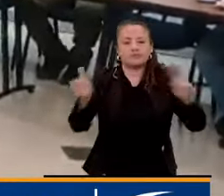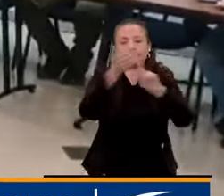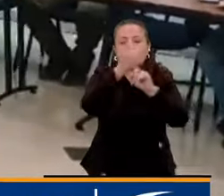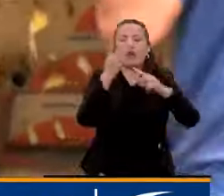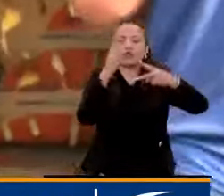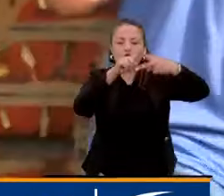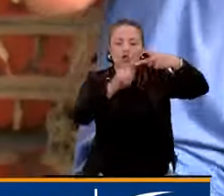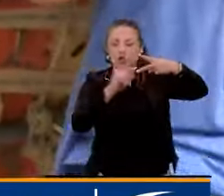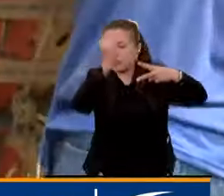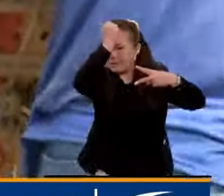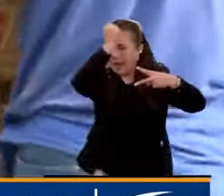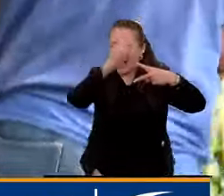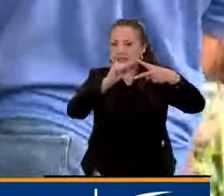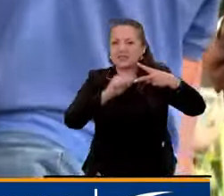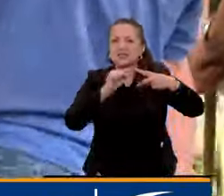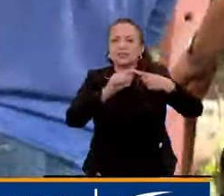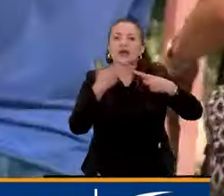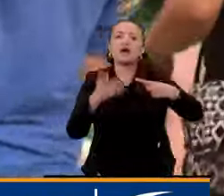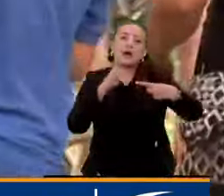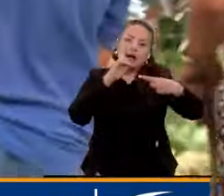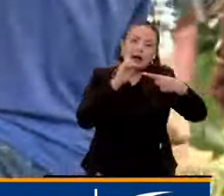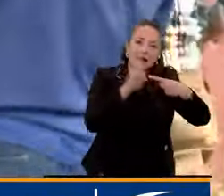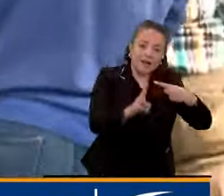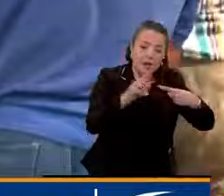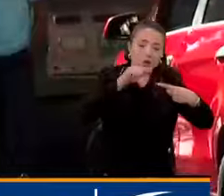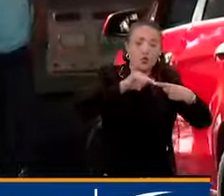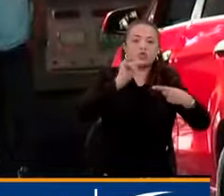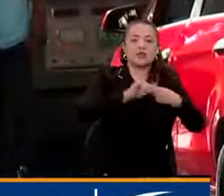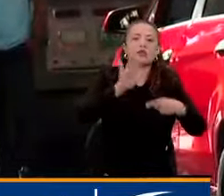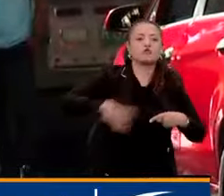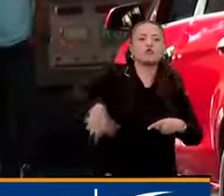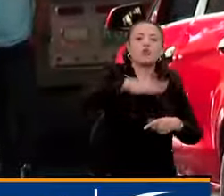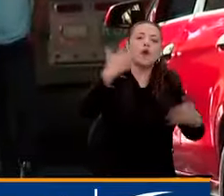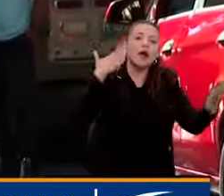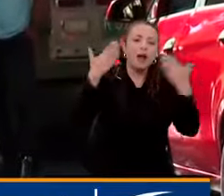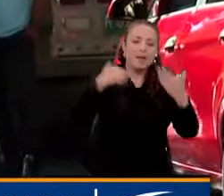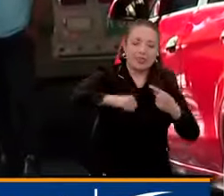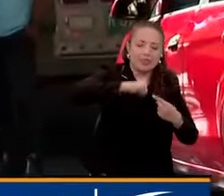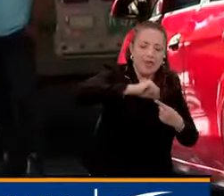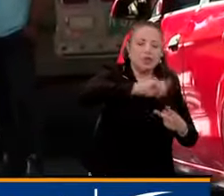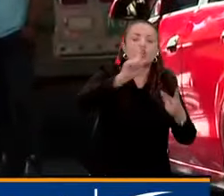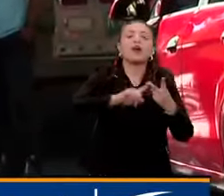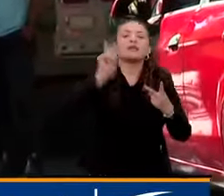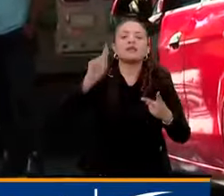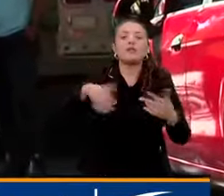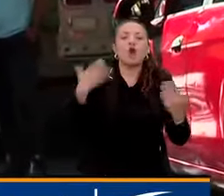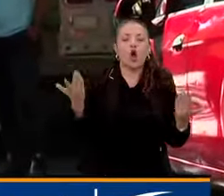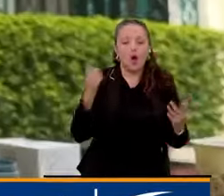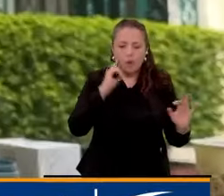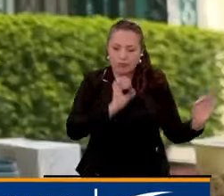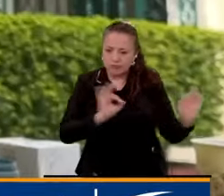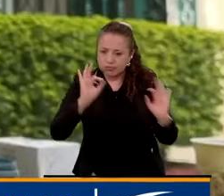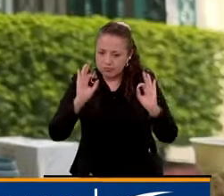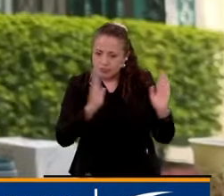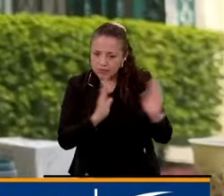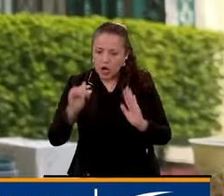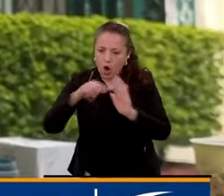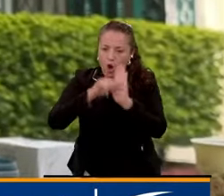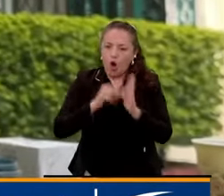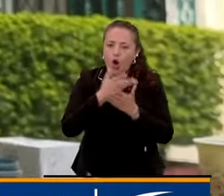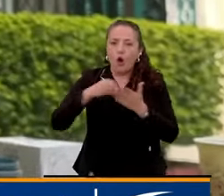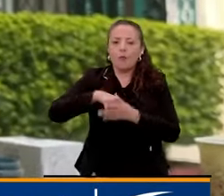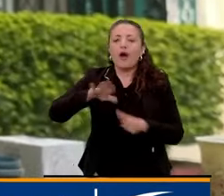importantes reconocer los derechos del campesinado y Ordenar el territorio alrededor del agua va a permitir y